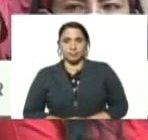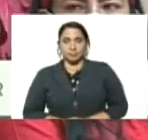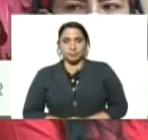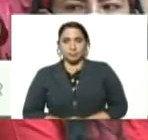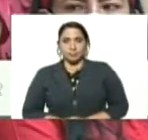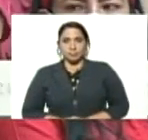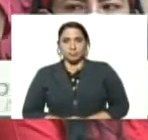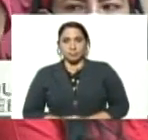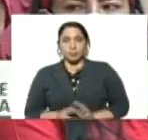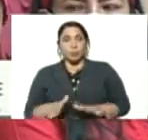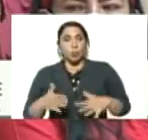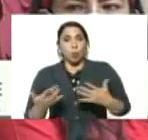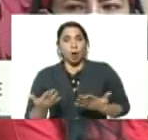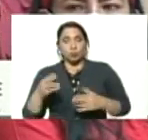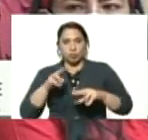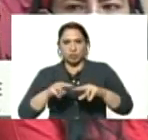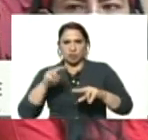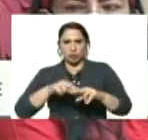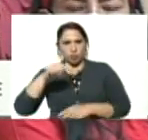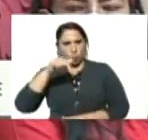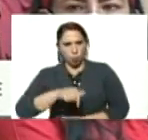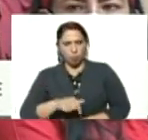Cuando los niños de hoy en día,